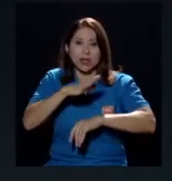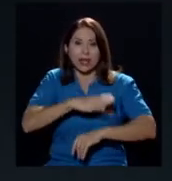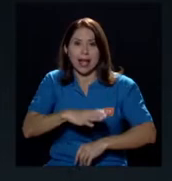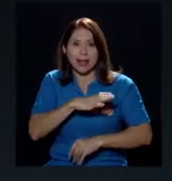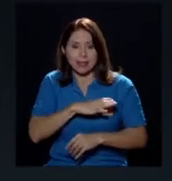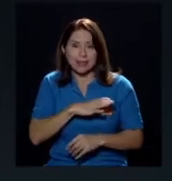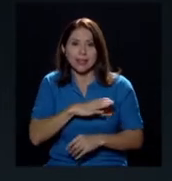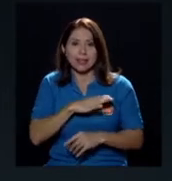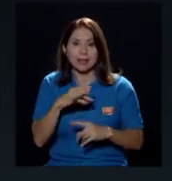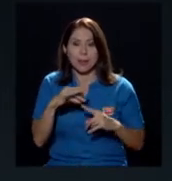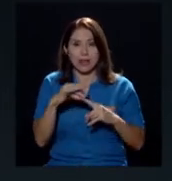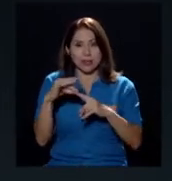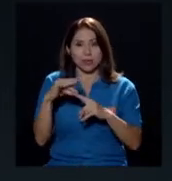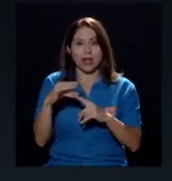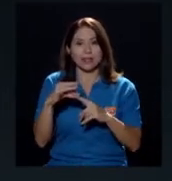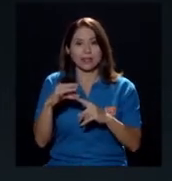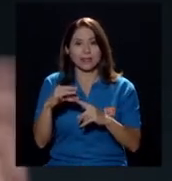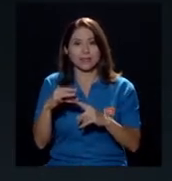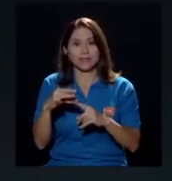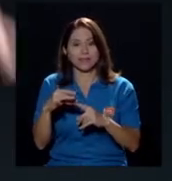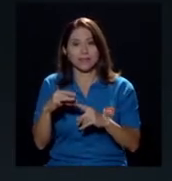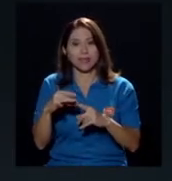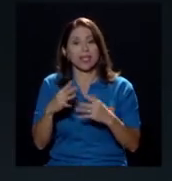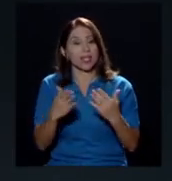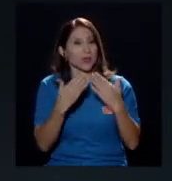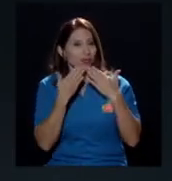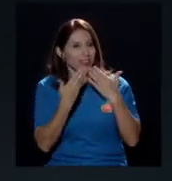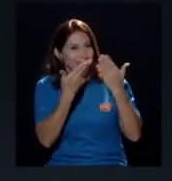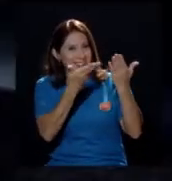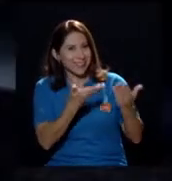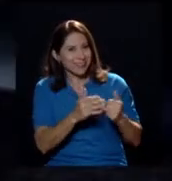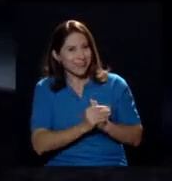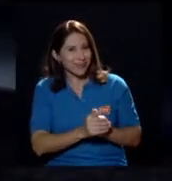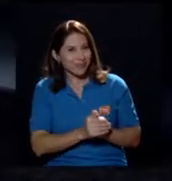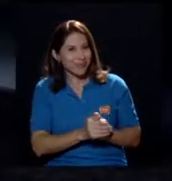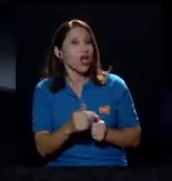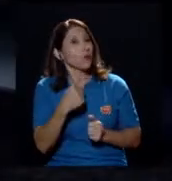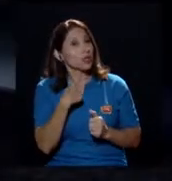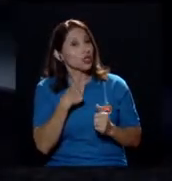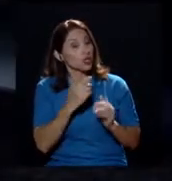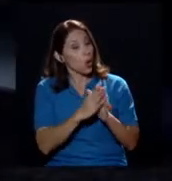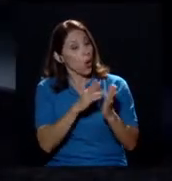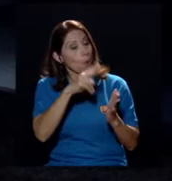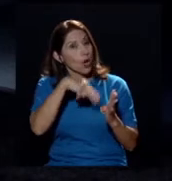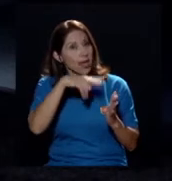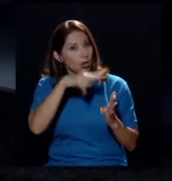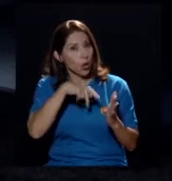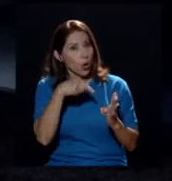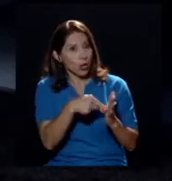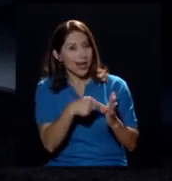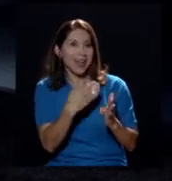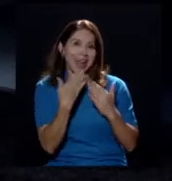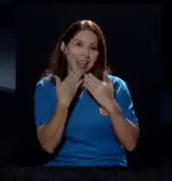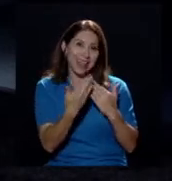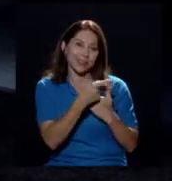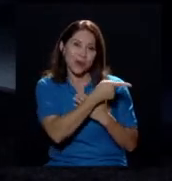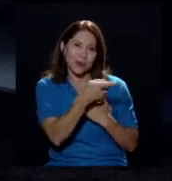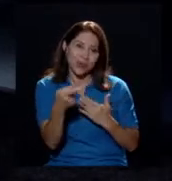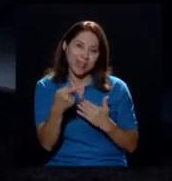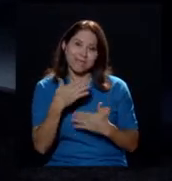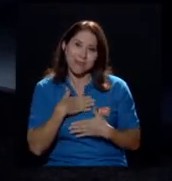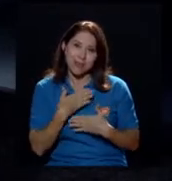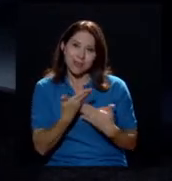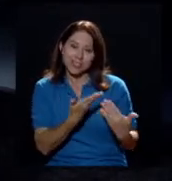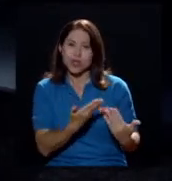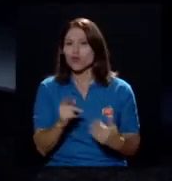particulares y muchas gracias yo como lector le agradezco que nos haya ofrecido mucho